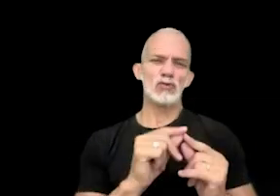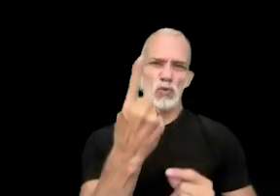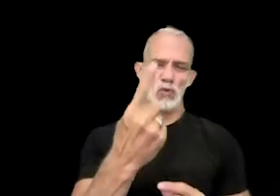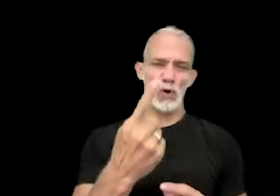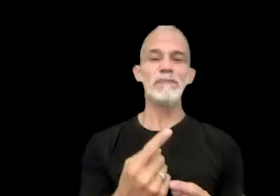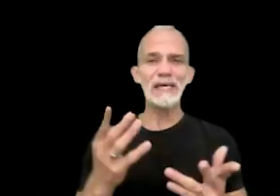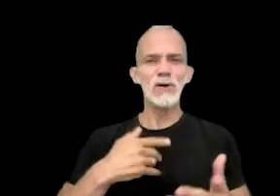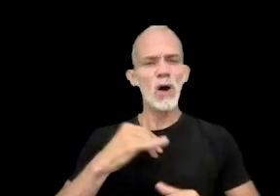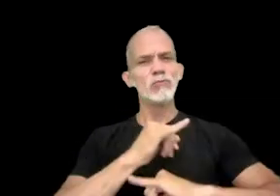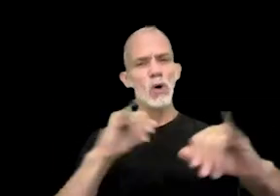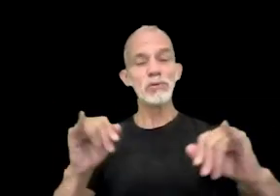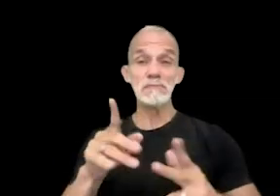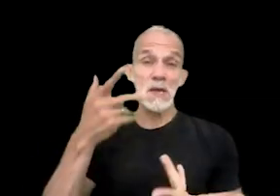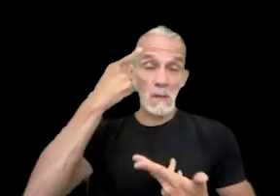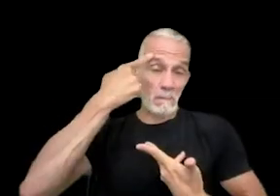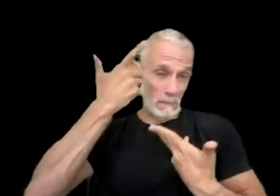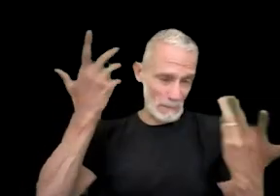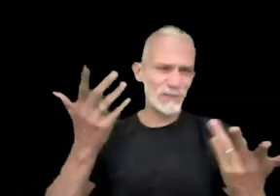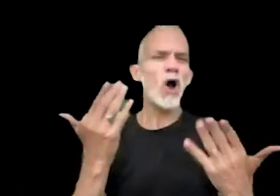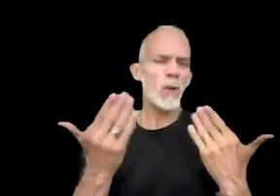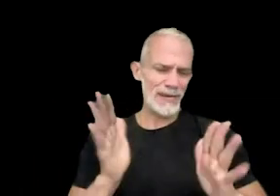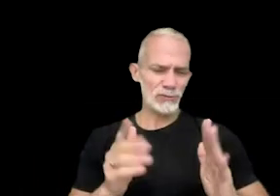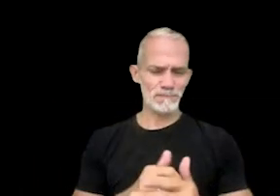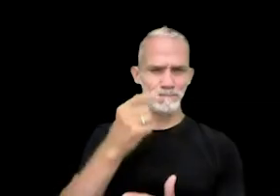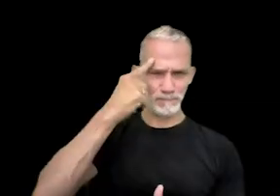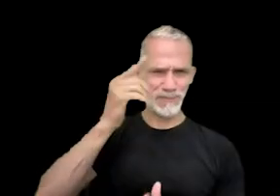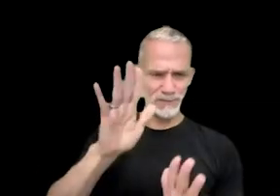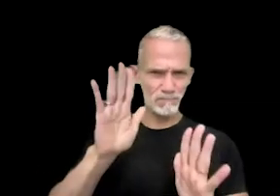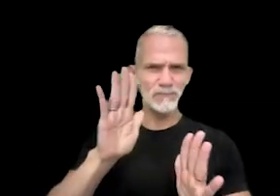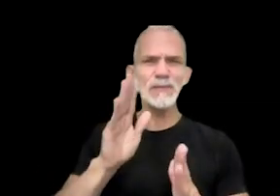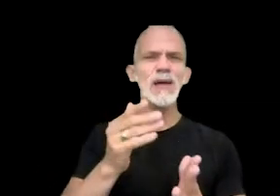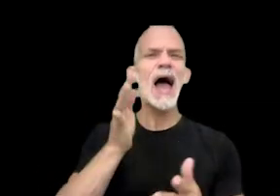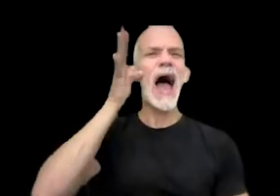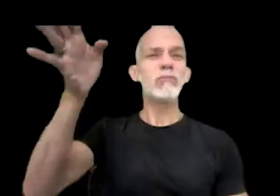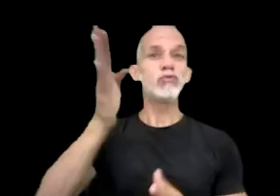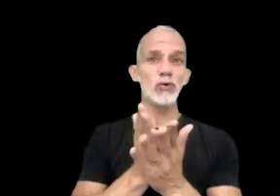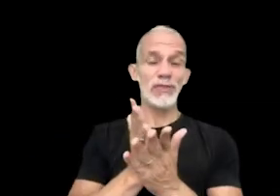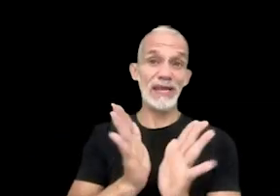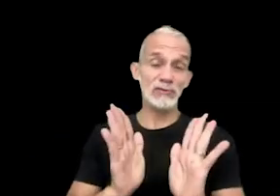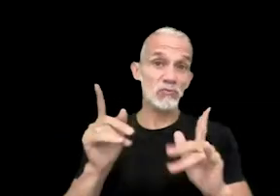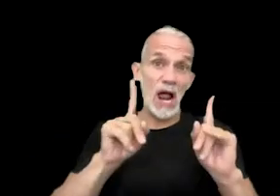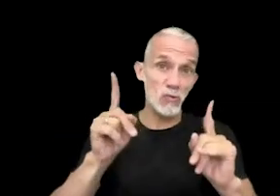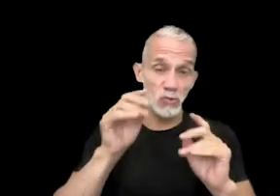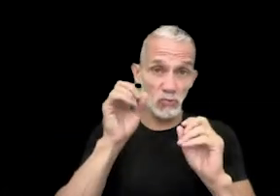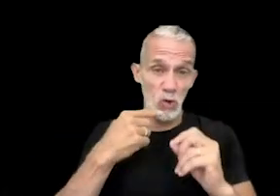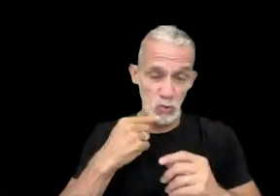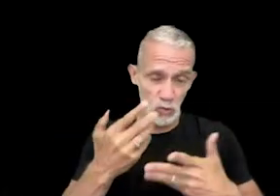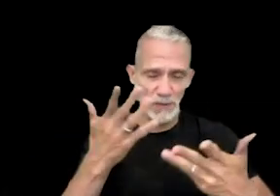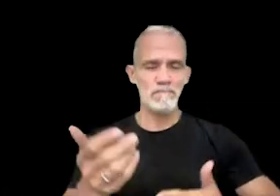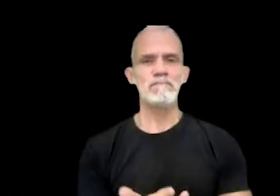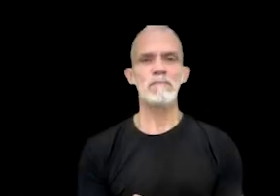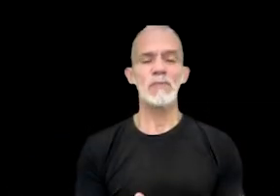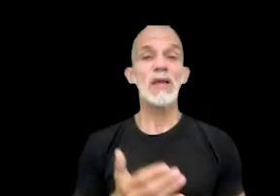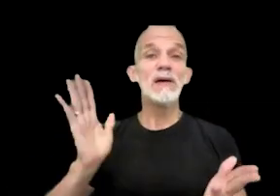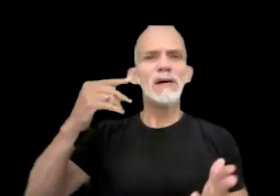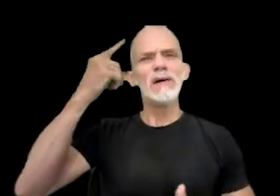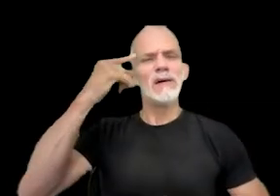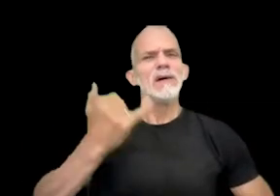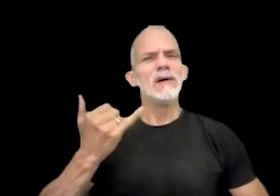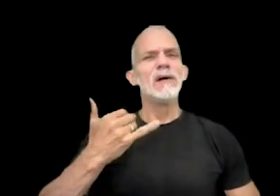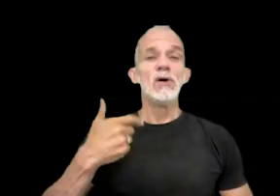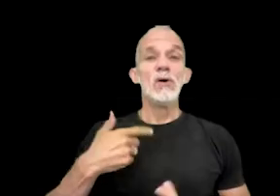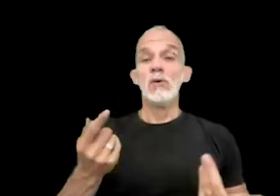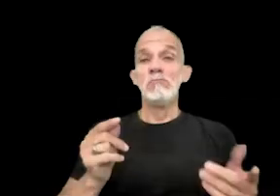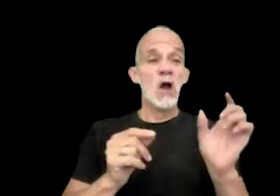yo les digo, supongamos, pensemos en esto, para entender qué es el abuso del derecho, por si alguno no lo tiene claro. Supongamos que yo tengo que clavar